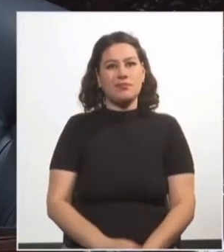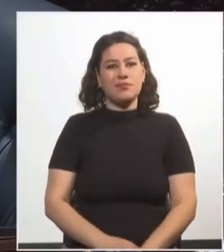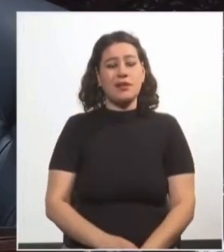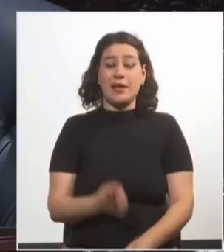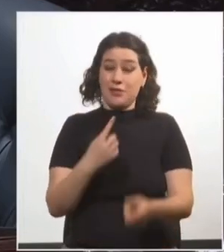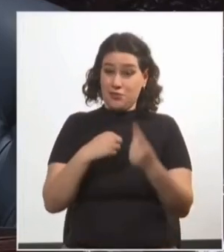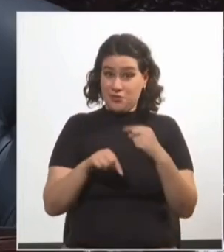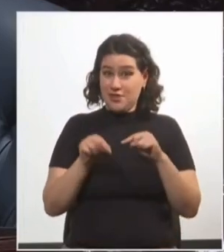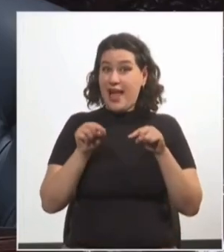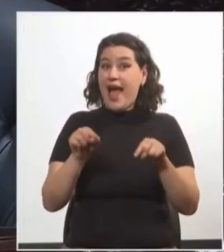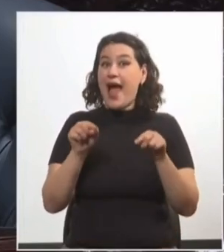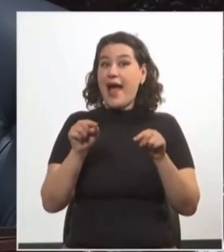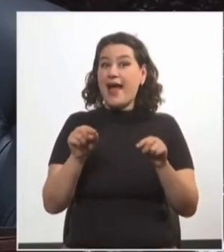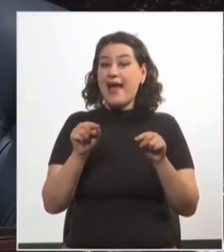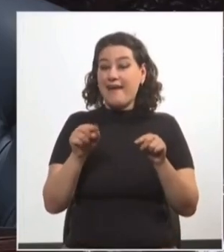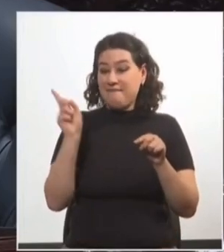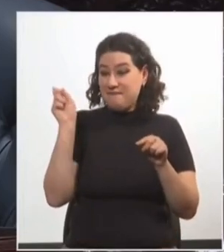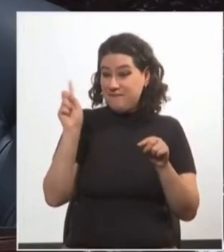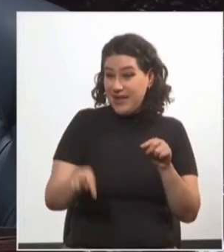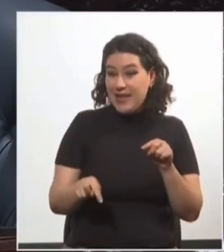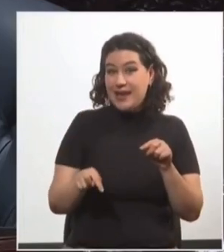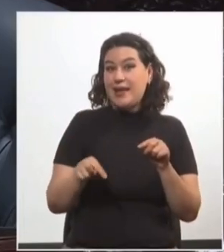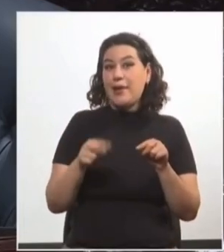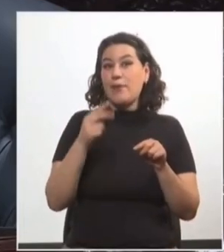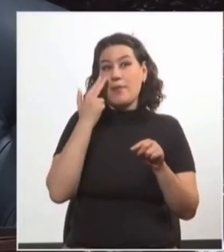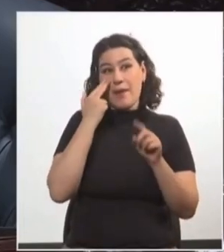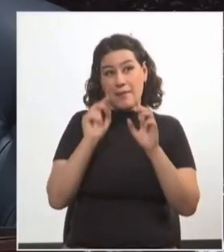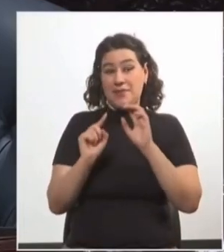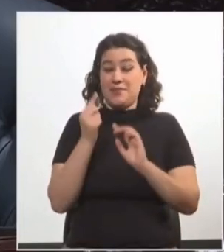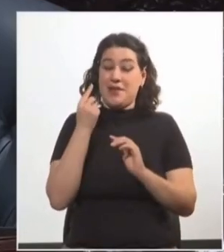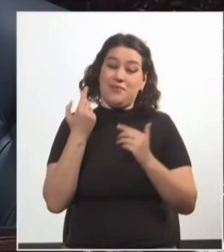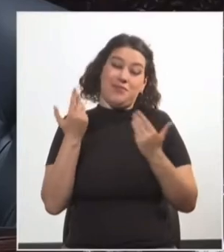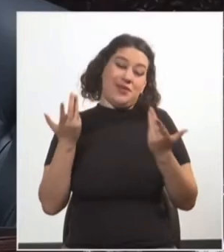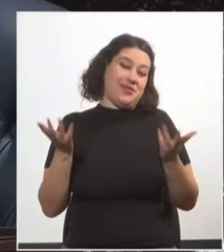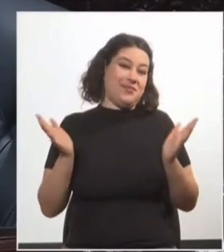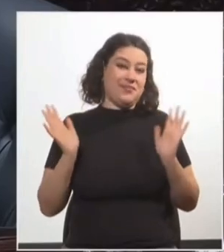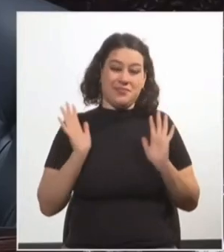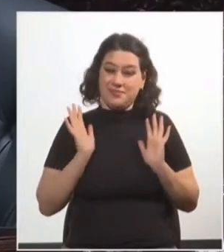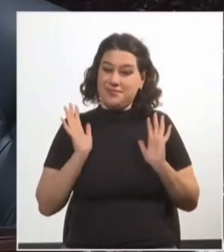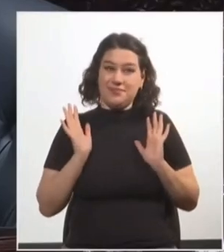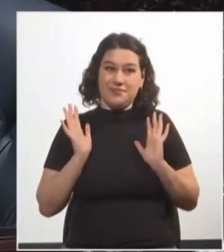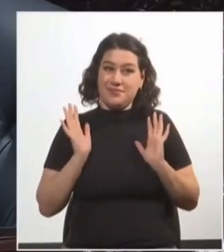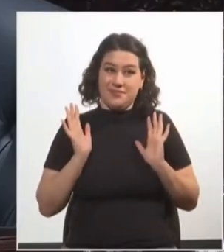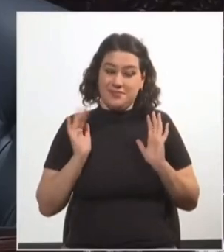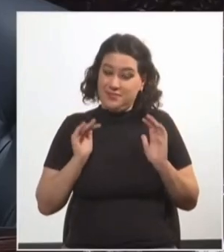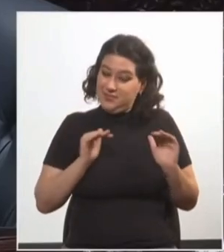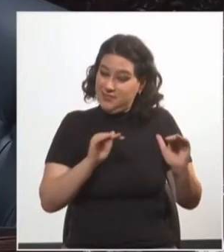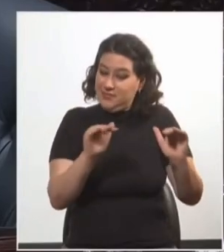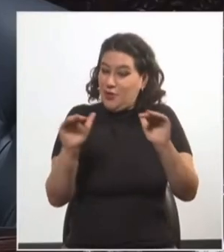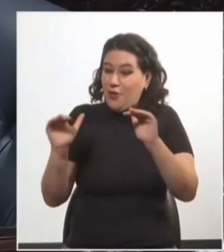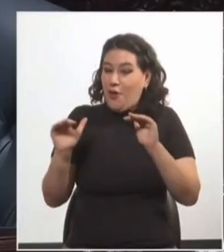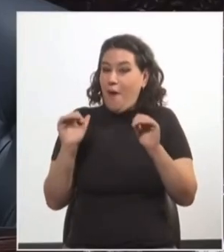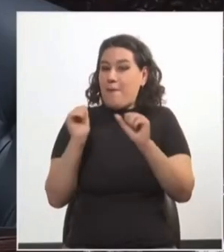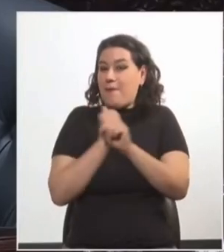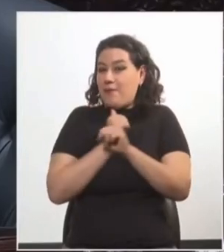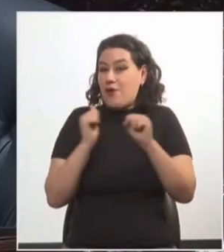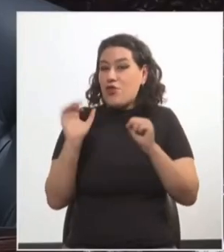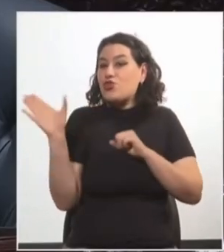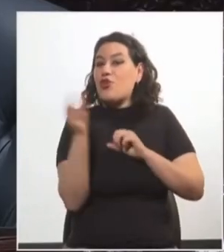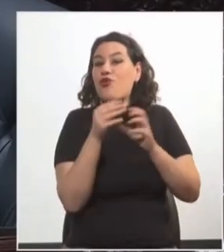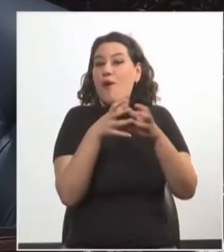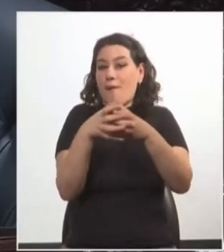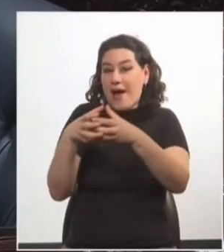Entonces, si ahí está la raíz de todos los males, bueno, unánimemente aprobado por todos los